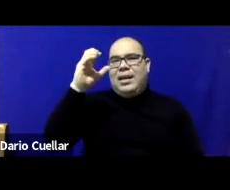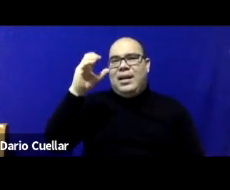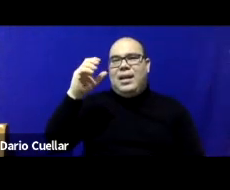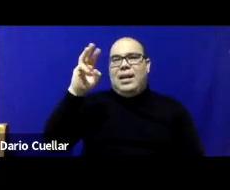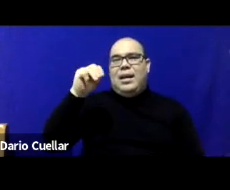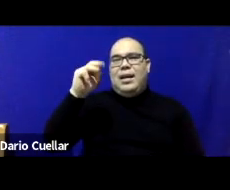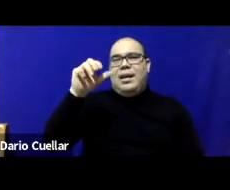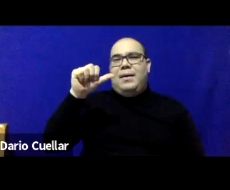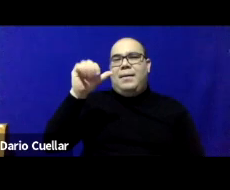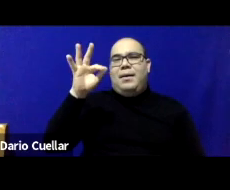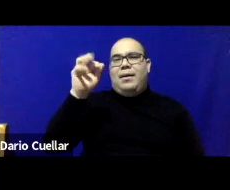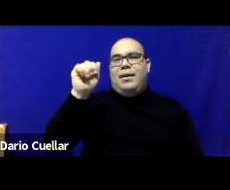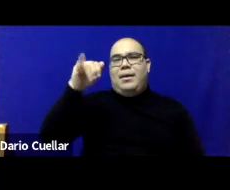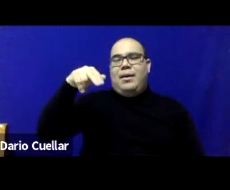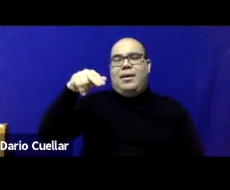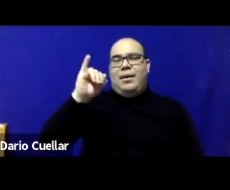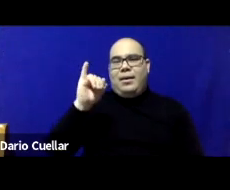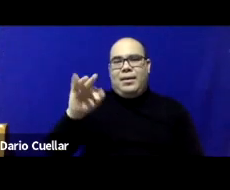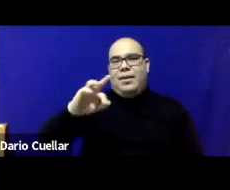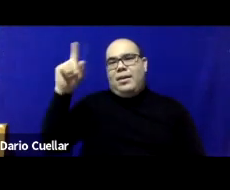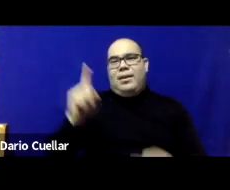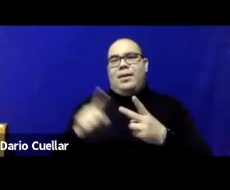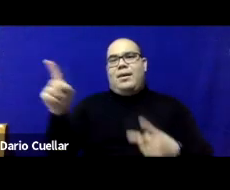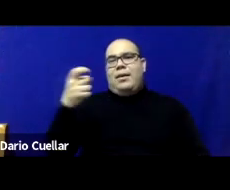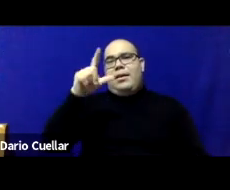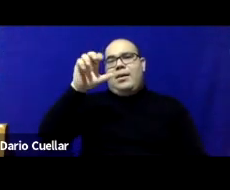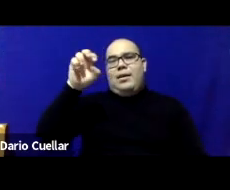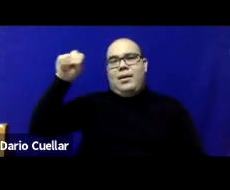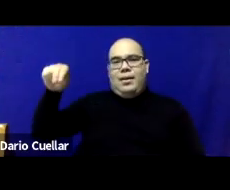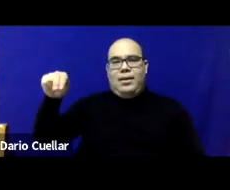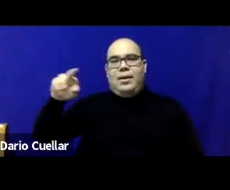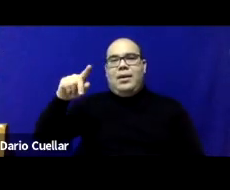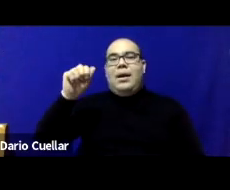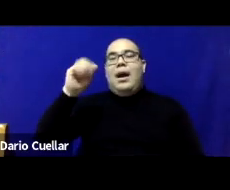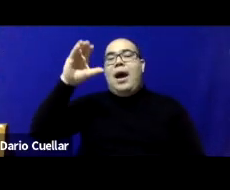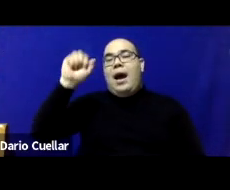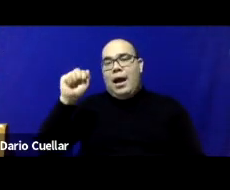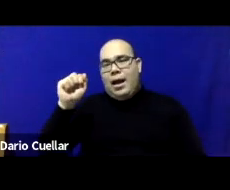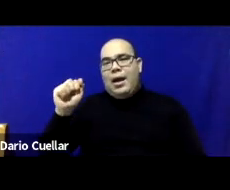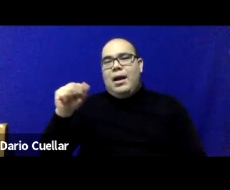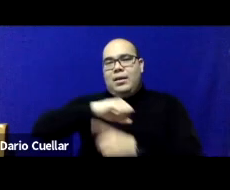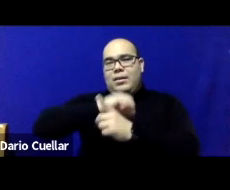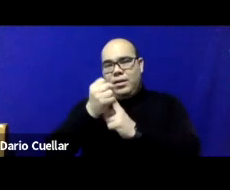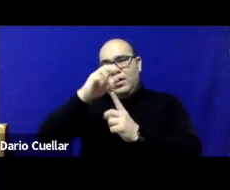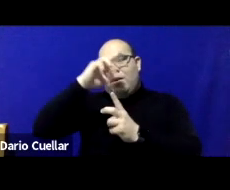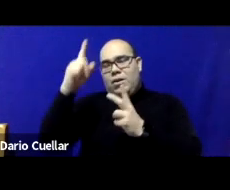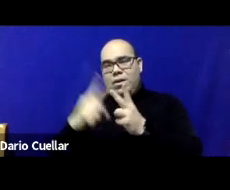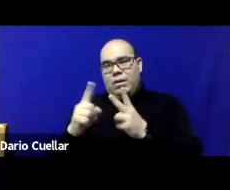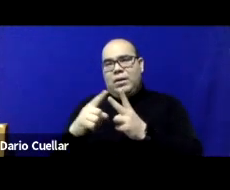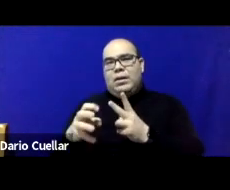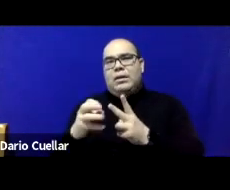Mataini y Glenn. Ellos son de los que manejan los dos modelos de ACA sociales más potentes, incluso hay unos artículos súper